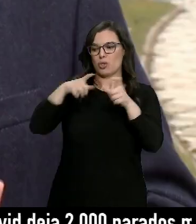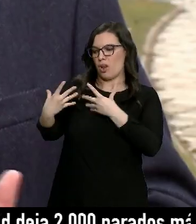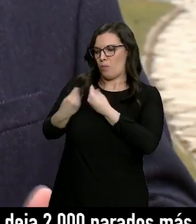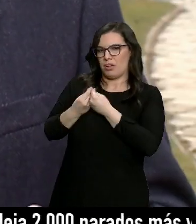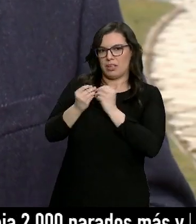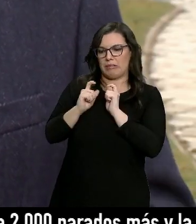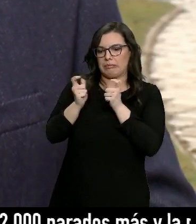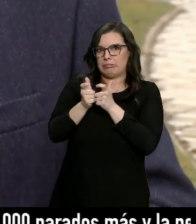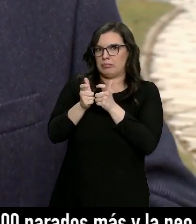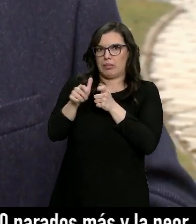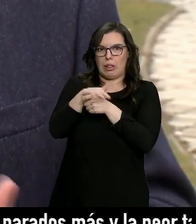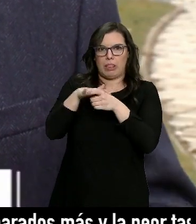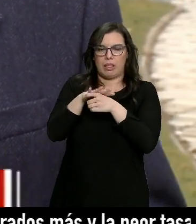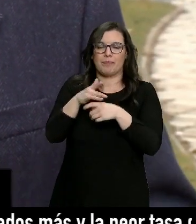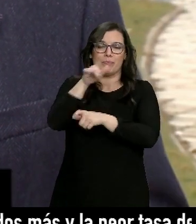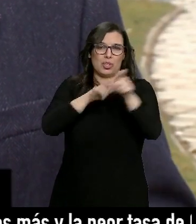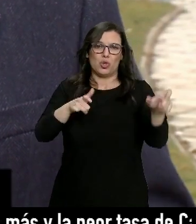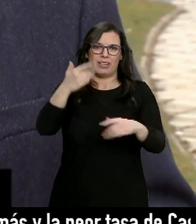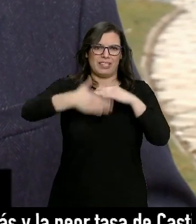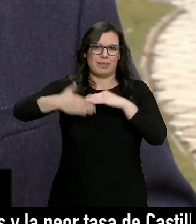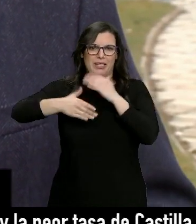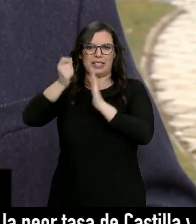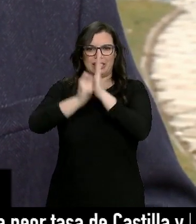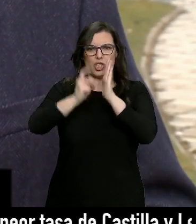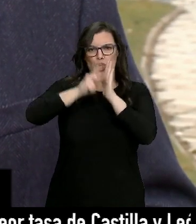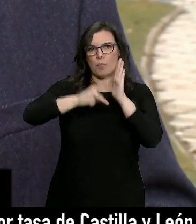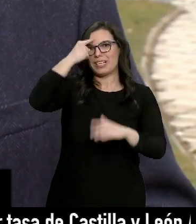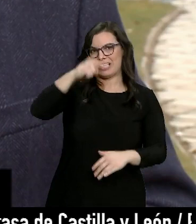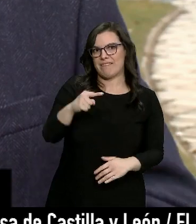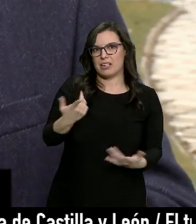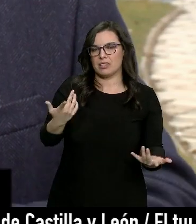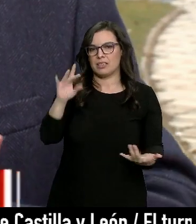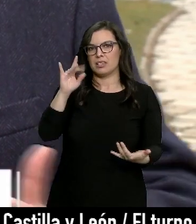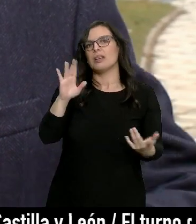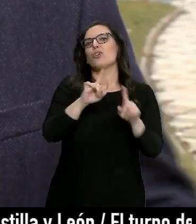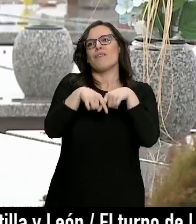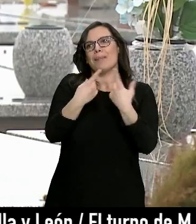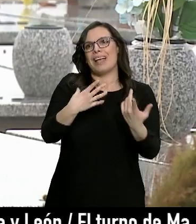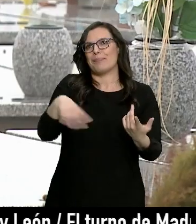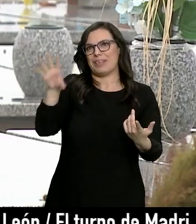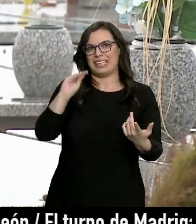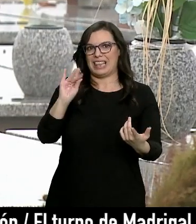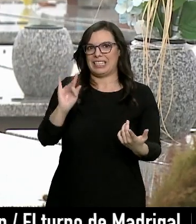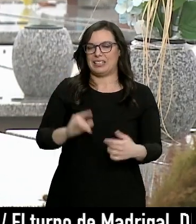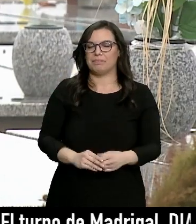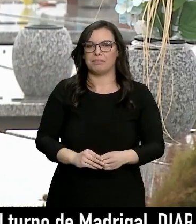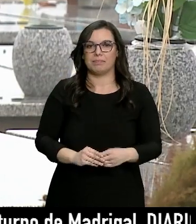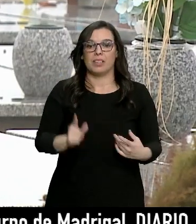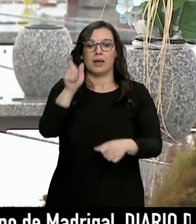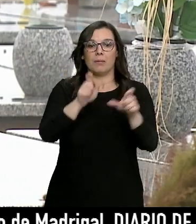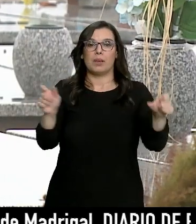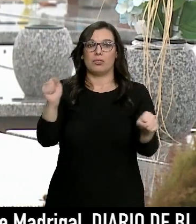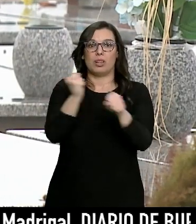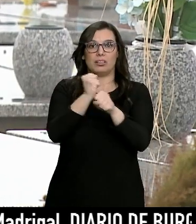día de hoy, como ya lo sabe todo el mundo, todas esas restricciones las familias lo entienden perfectamente. Los trabajadores